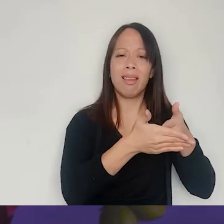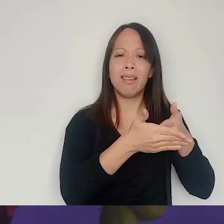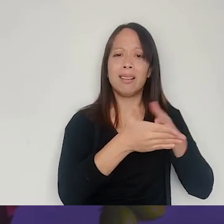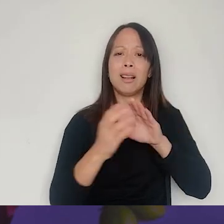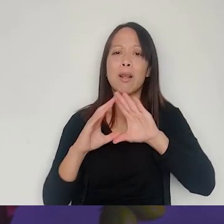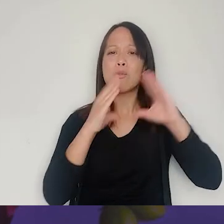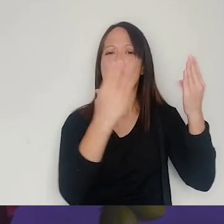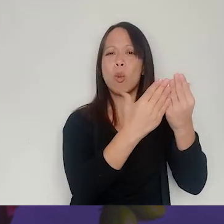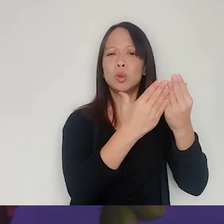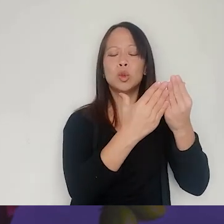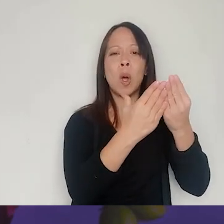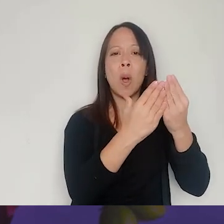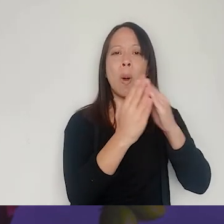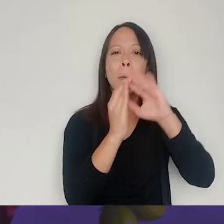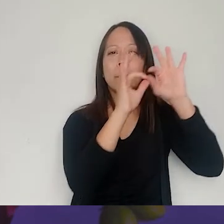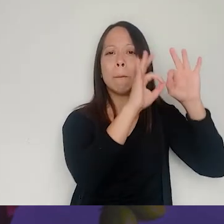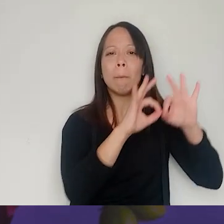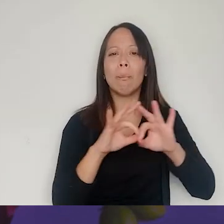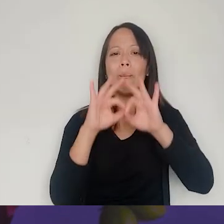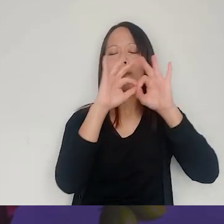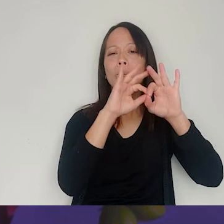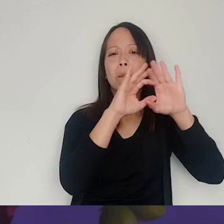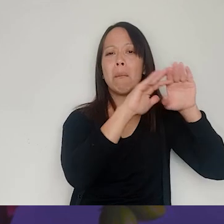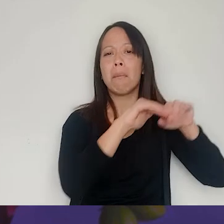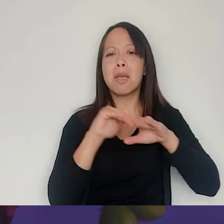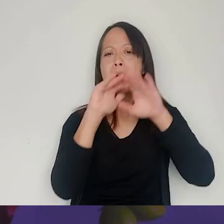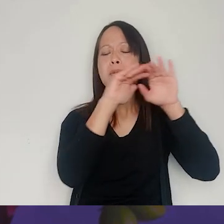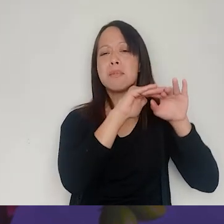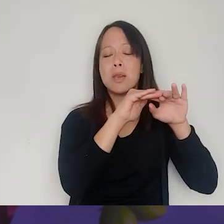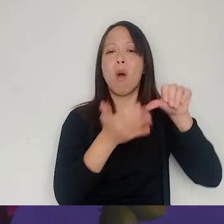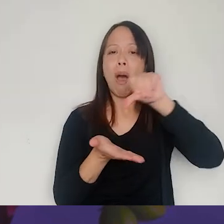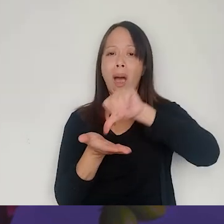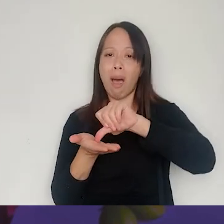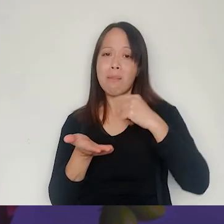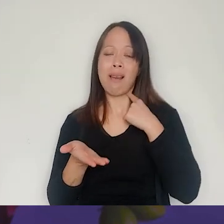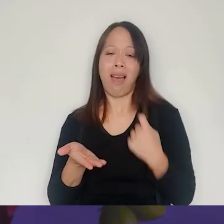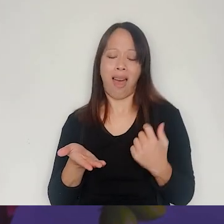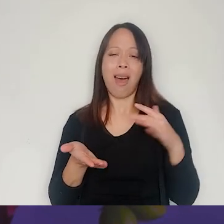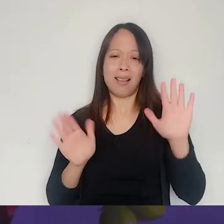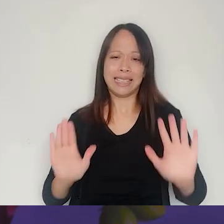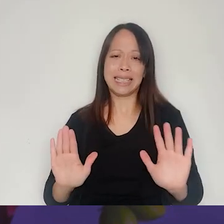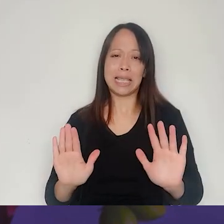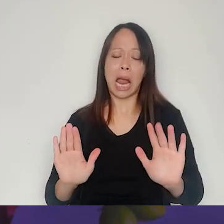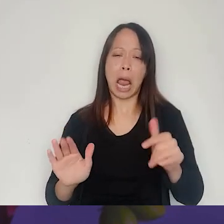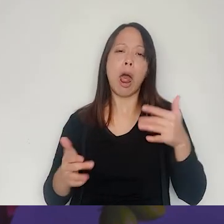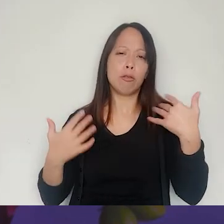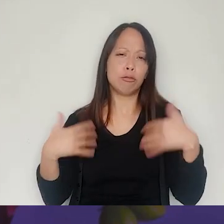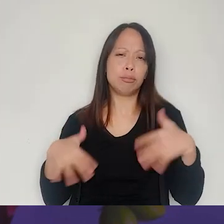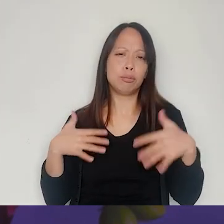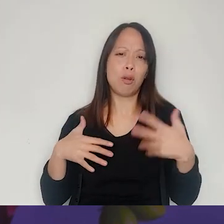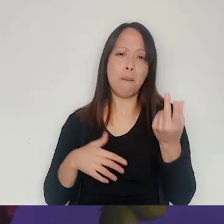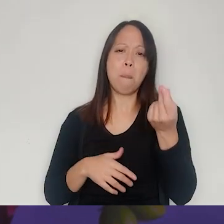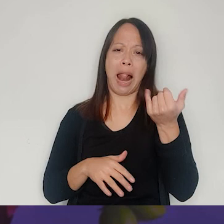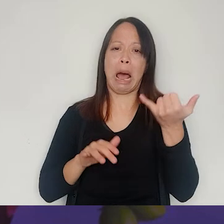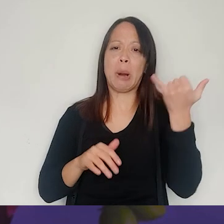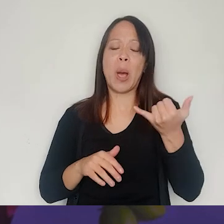mundo, que de verdad, yo sé que somos muy afortunados, ¿vale?, donde nos encontramos, porque tenemos muchos recursos, pero también